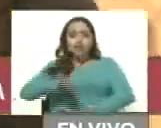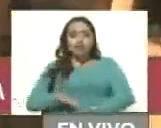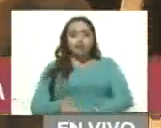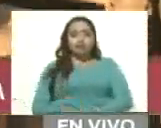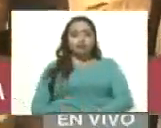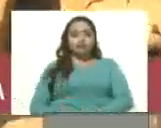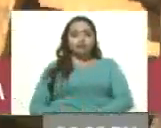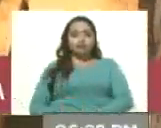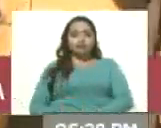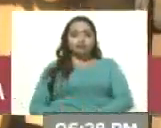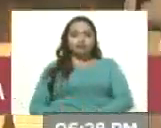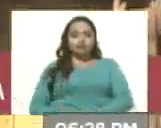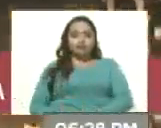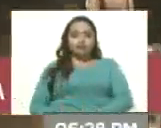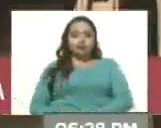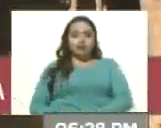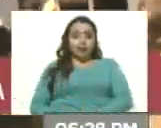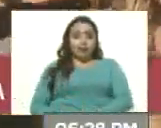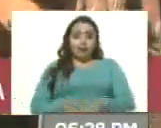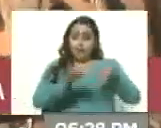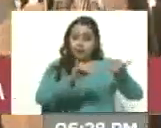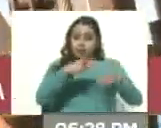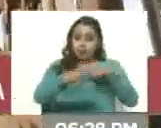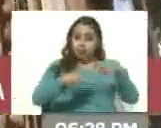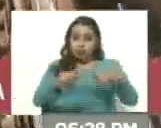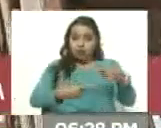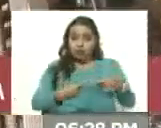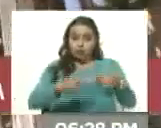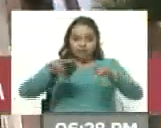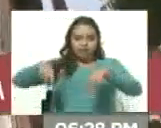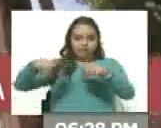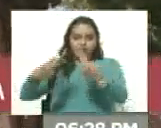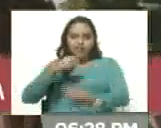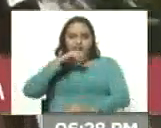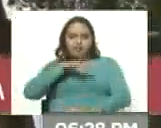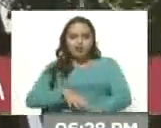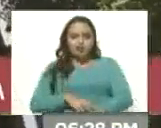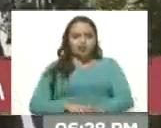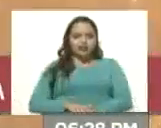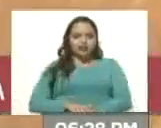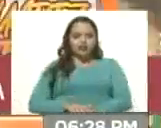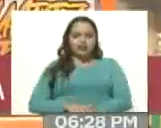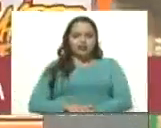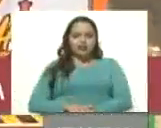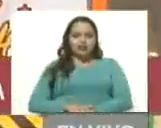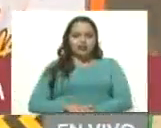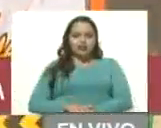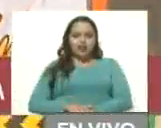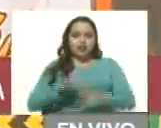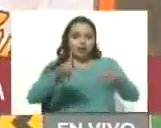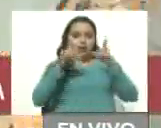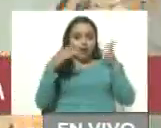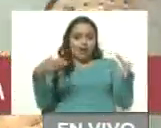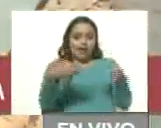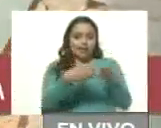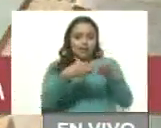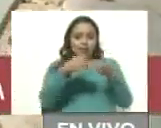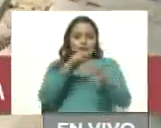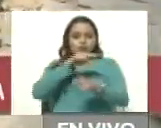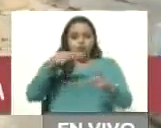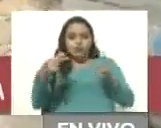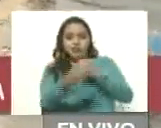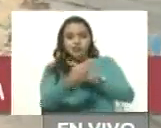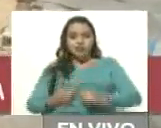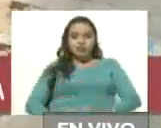y apro sofía a propósito de este proceso de renovación histórica de la zona colonial de la guaira el equipo de 360